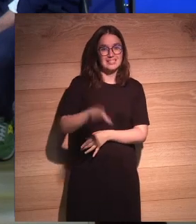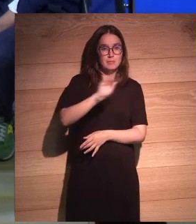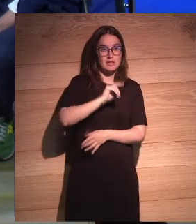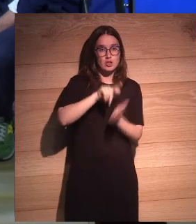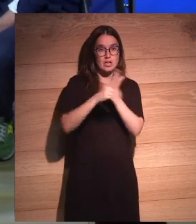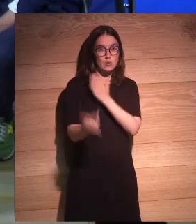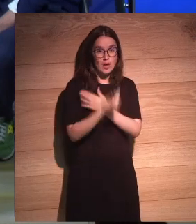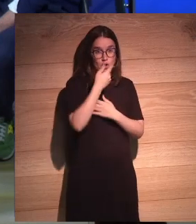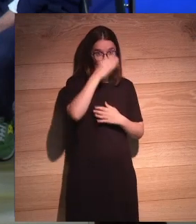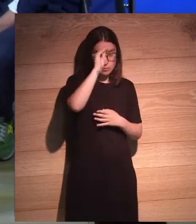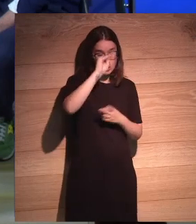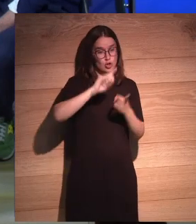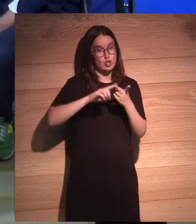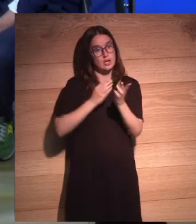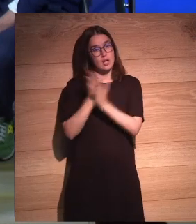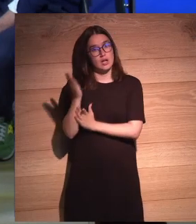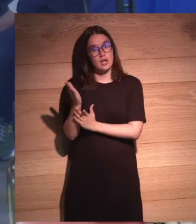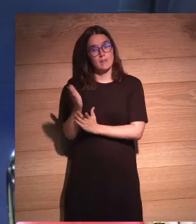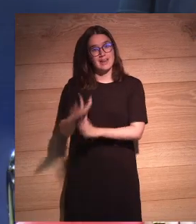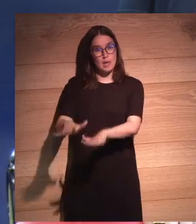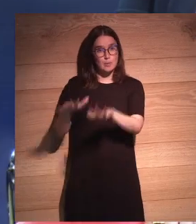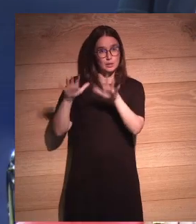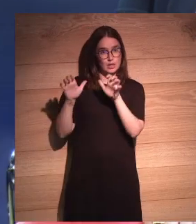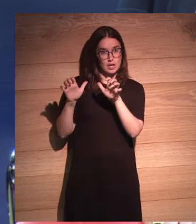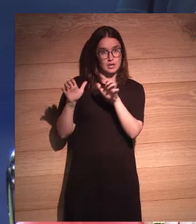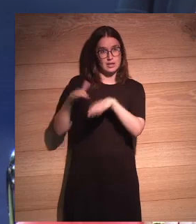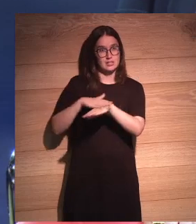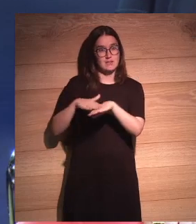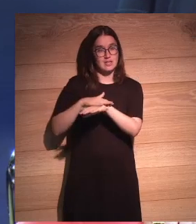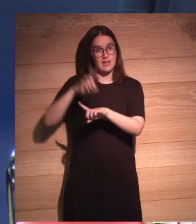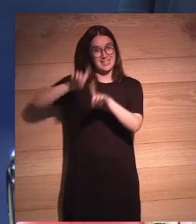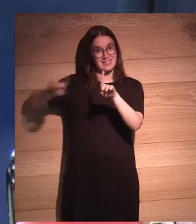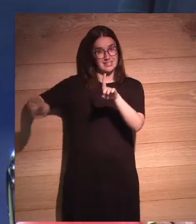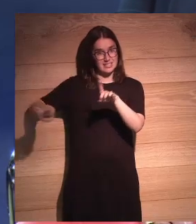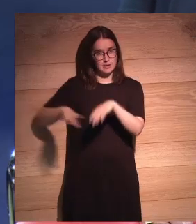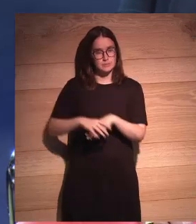en el conocimiento, y otra orientada al aprendizaje, que es la que está basada en estadística.